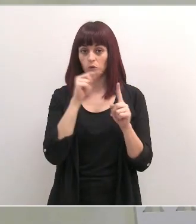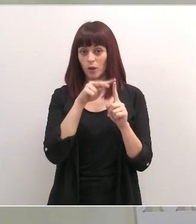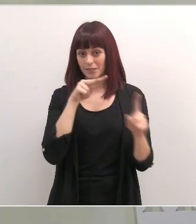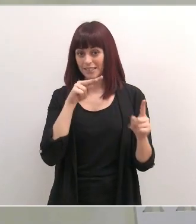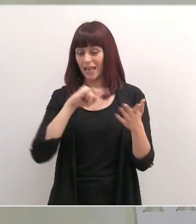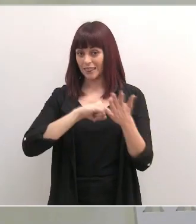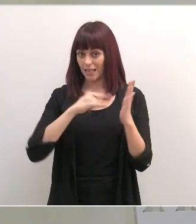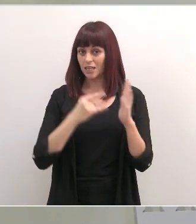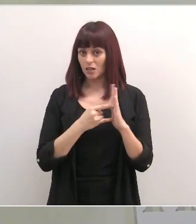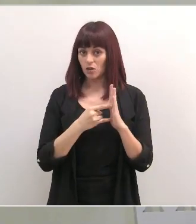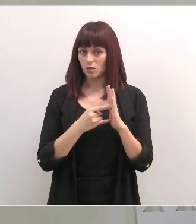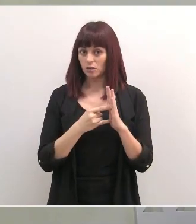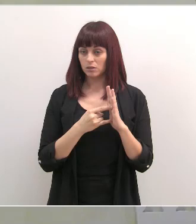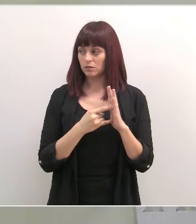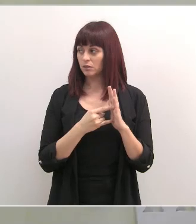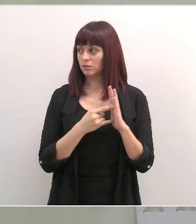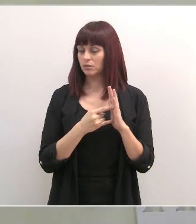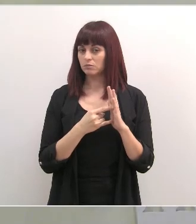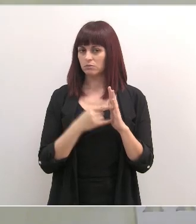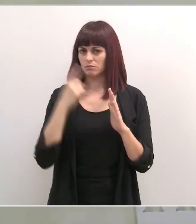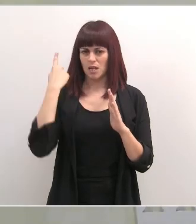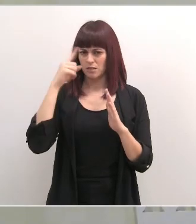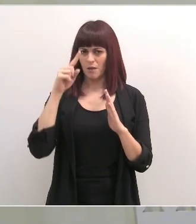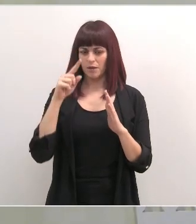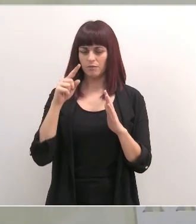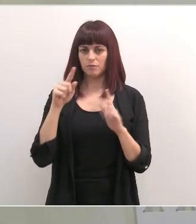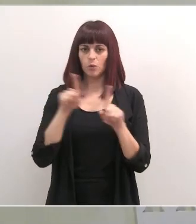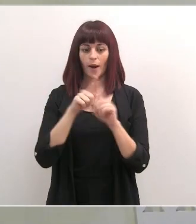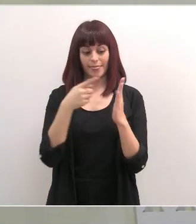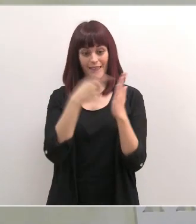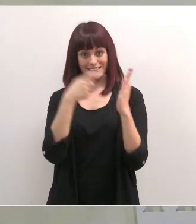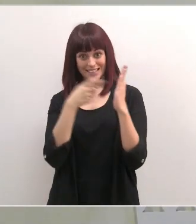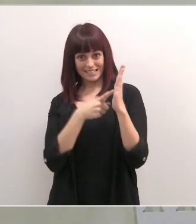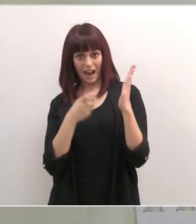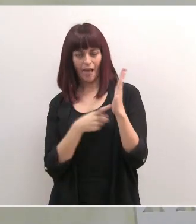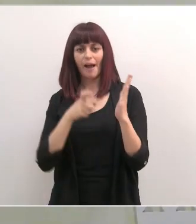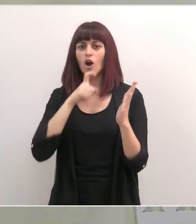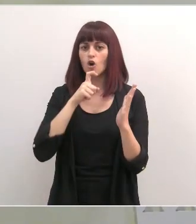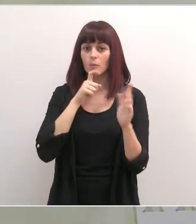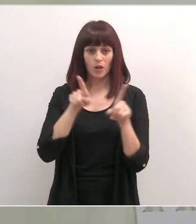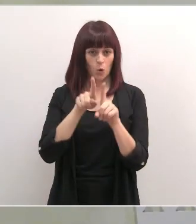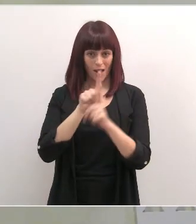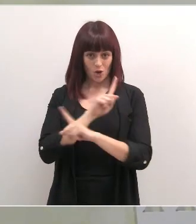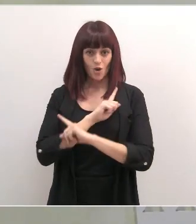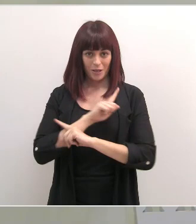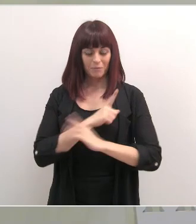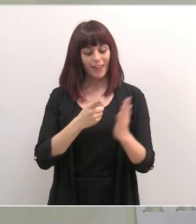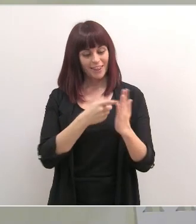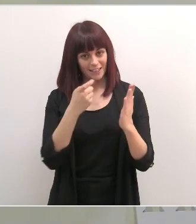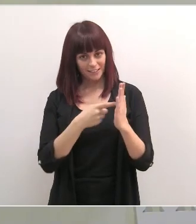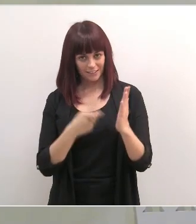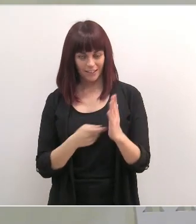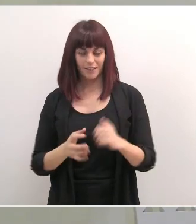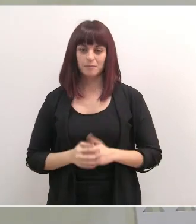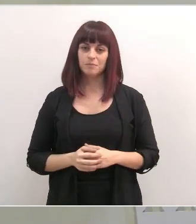técnico contemplan claramente cómo se va a hacer esa desescalada, en principio, como ya la hicimos en noviembre. Está